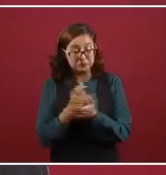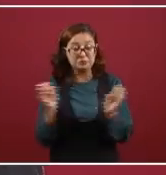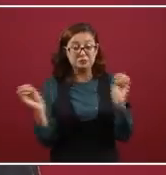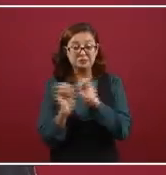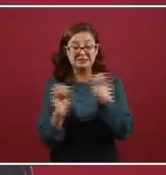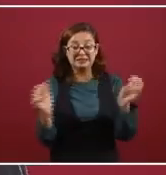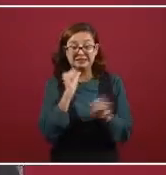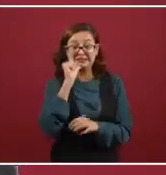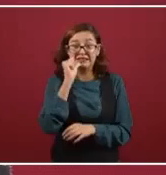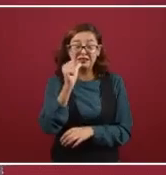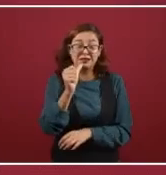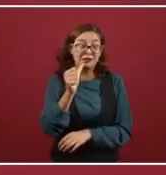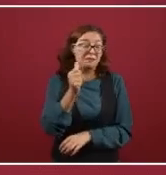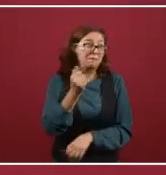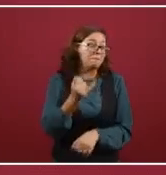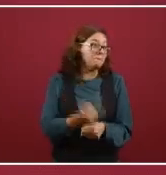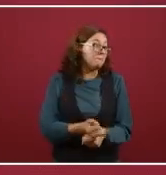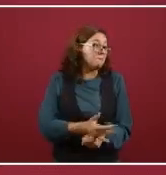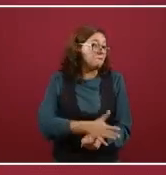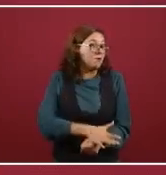algo increíble.